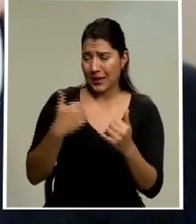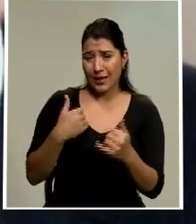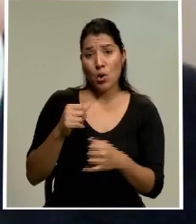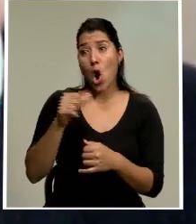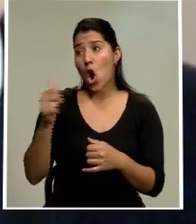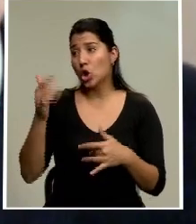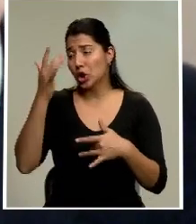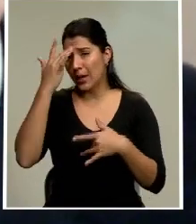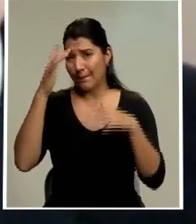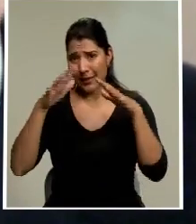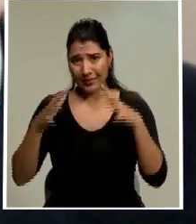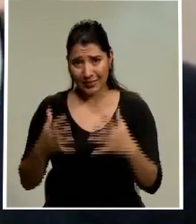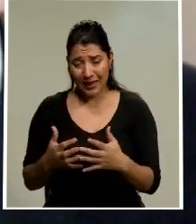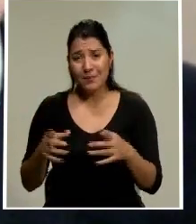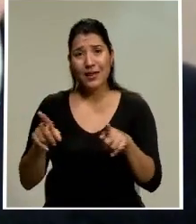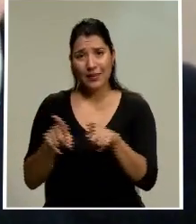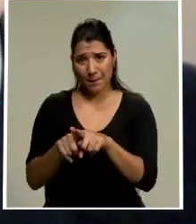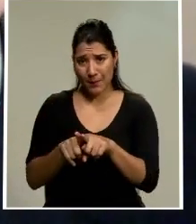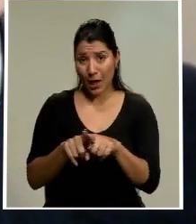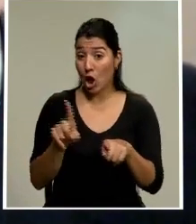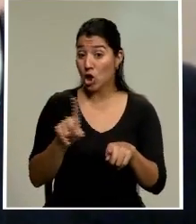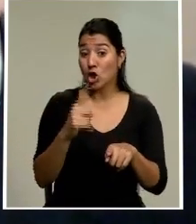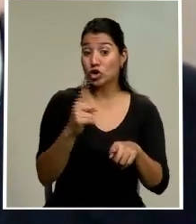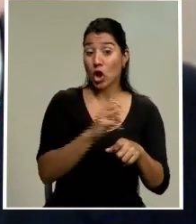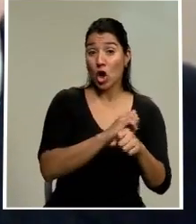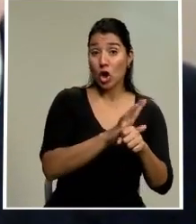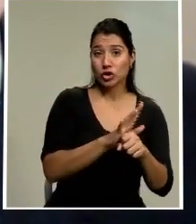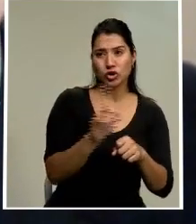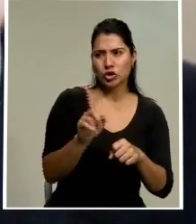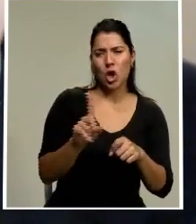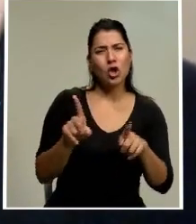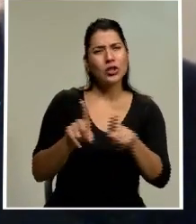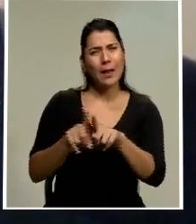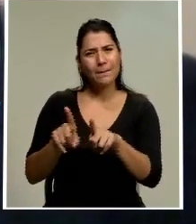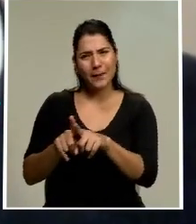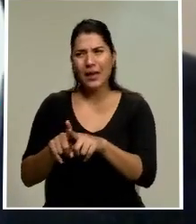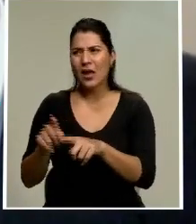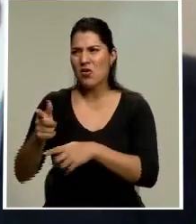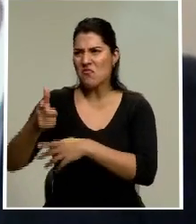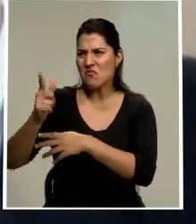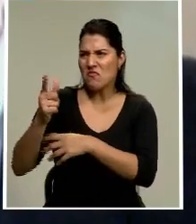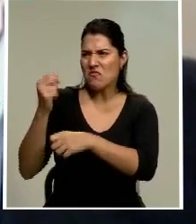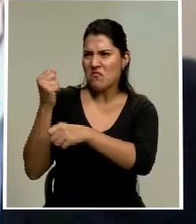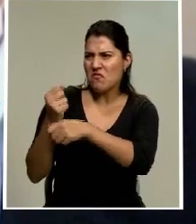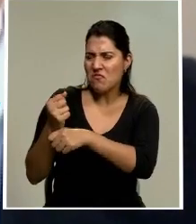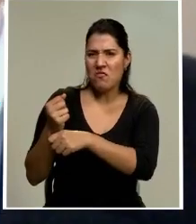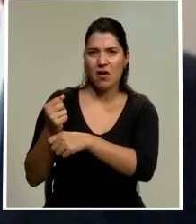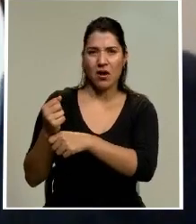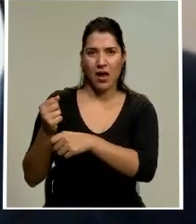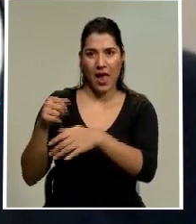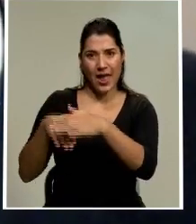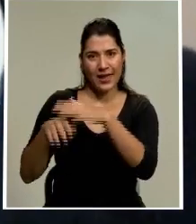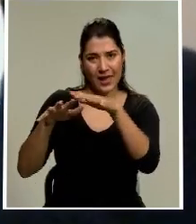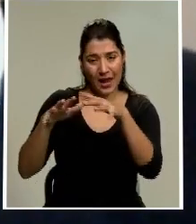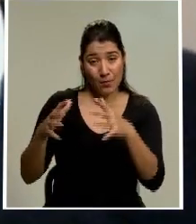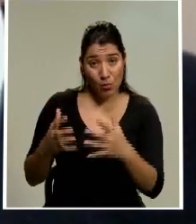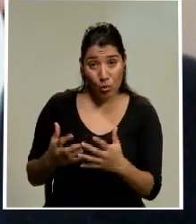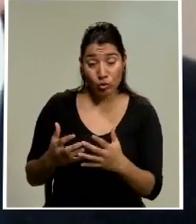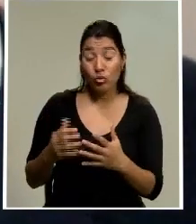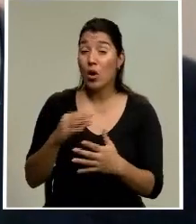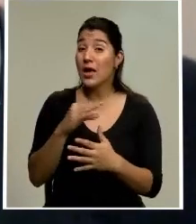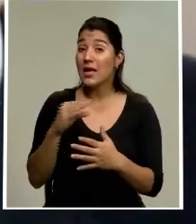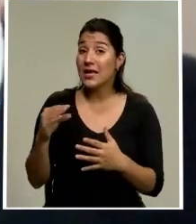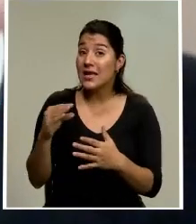la pandemia de la violencia y el delito a nivel mundial e incluso a nivel de nuestros países